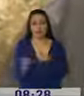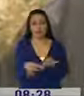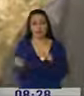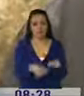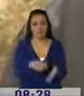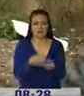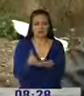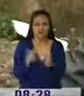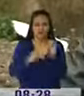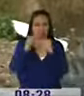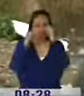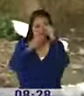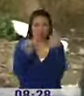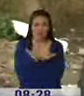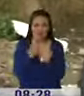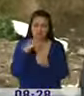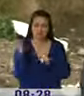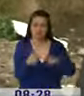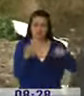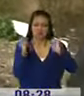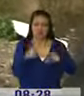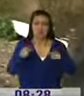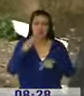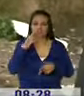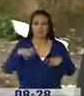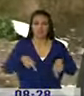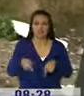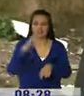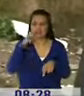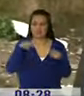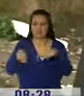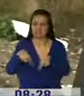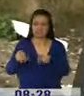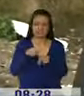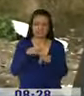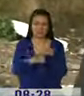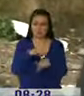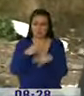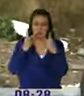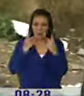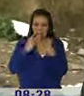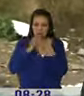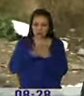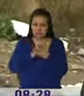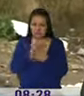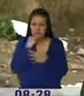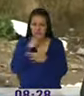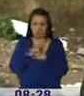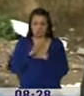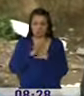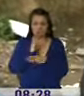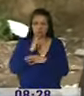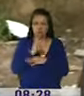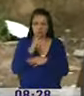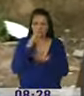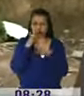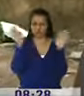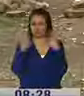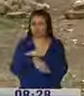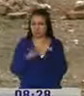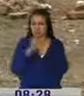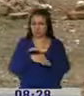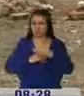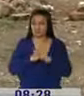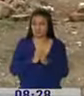todo. Igual esto es un nido de ratas y se ve totalmente horrible ahí, aquí al sector.